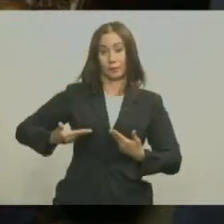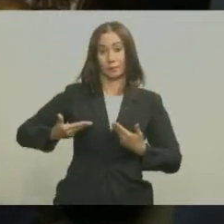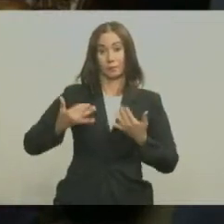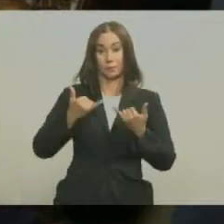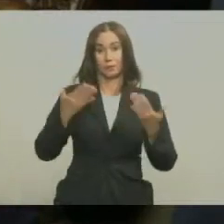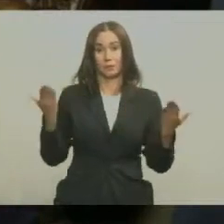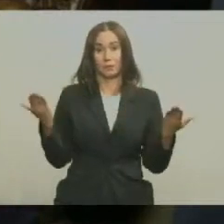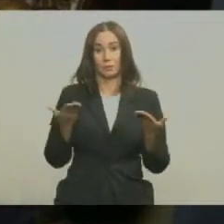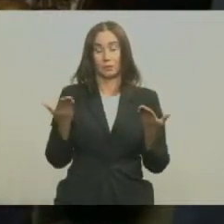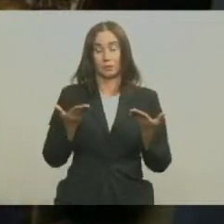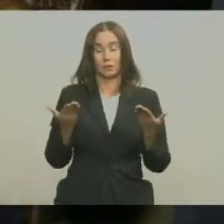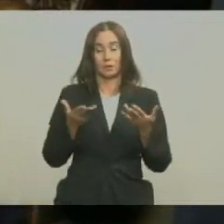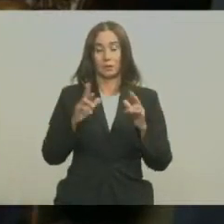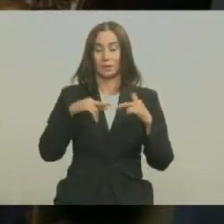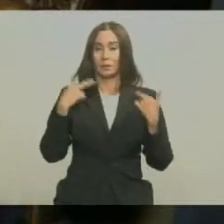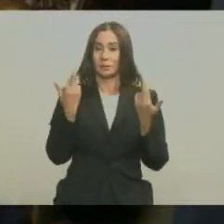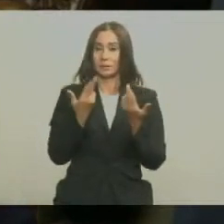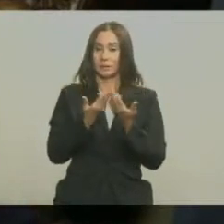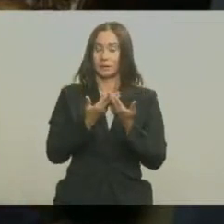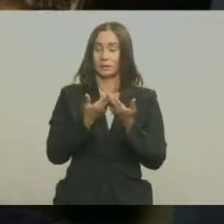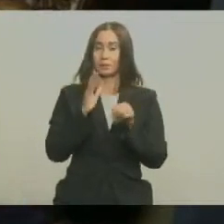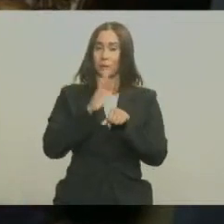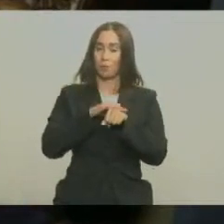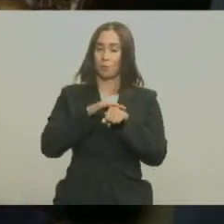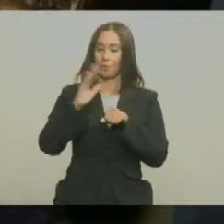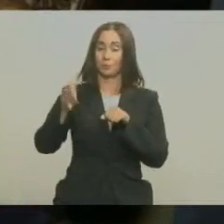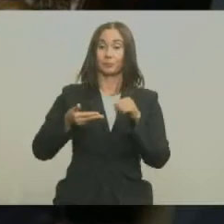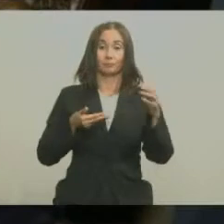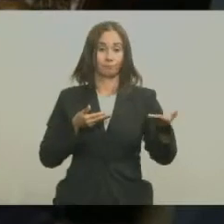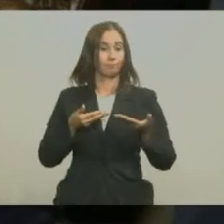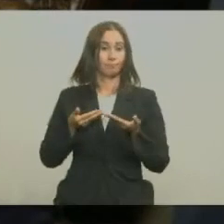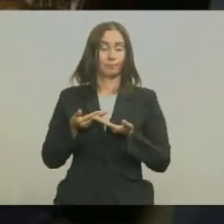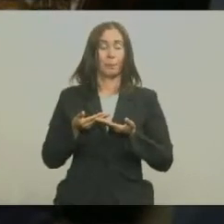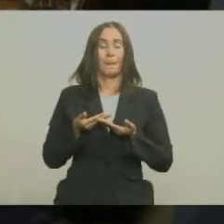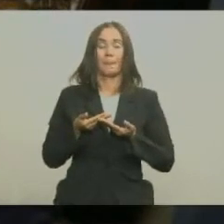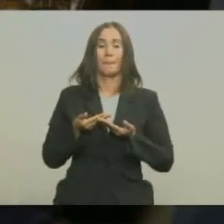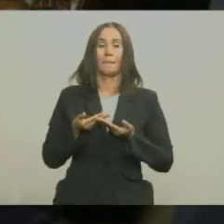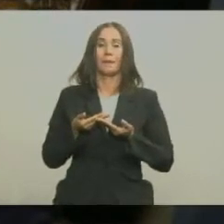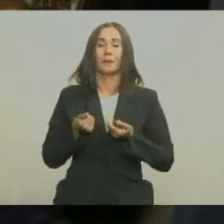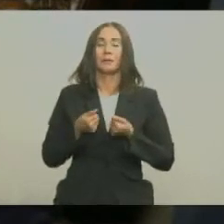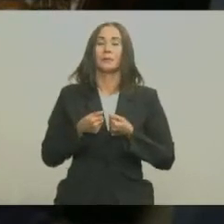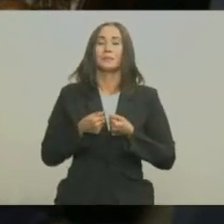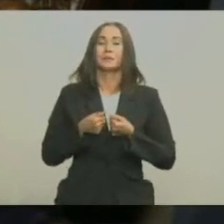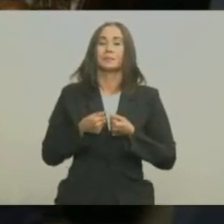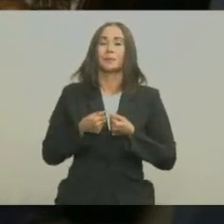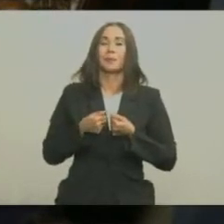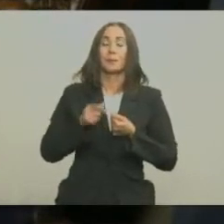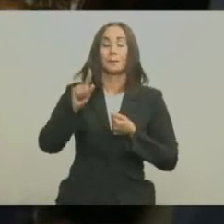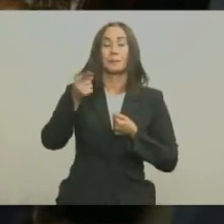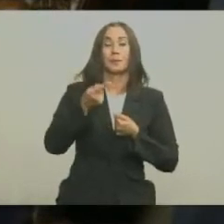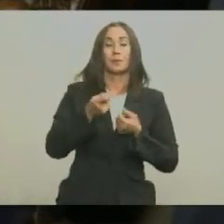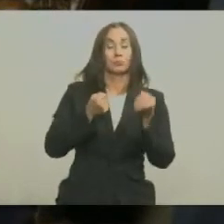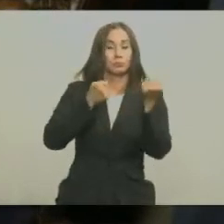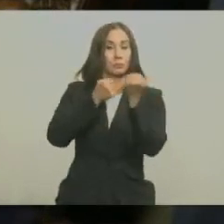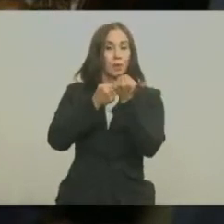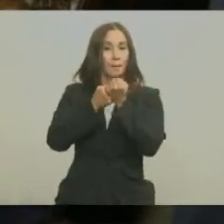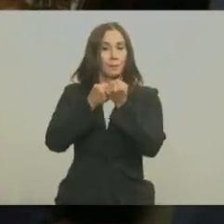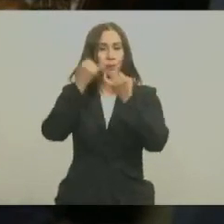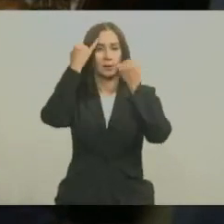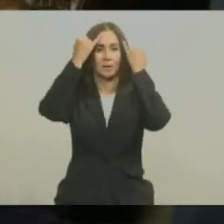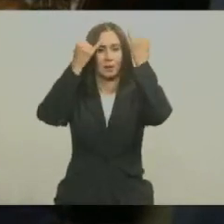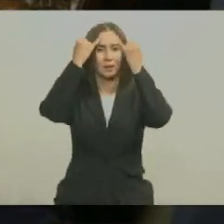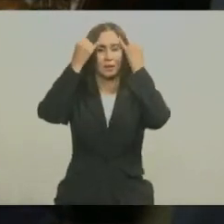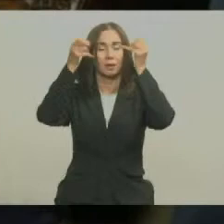esta distinguida y honorable convocatoria tiene mucho que ver con saludar la iniciativa de